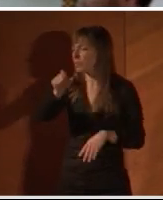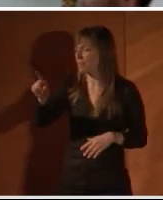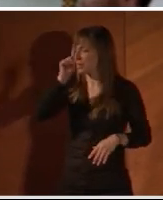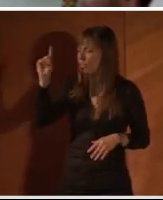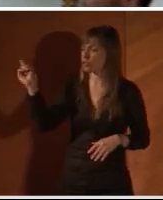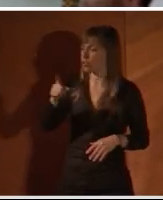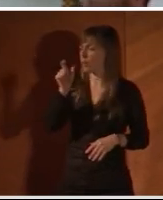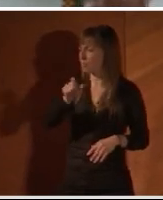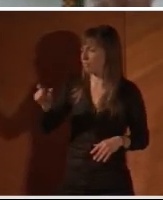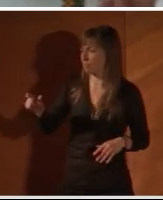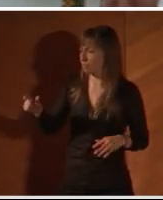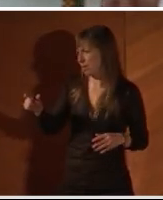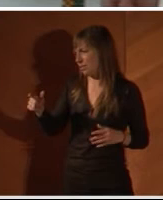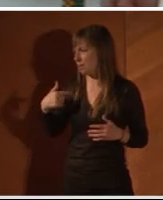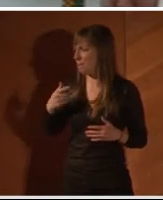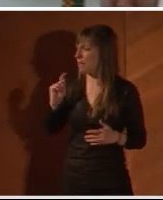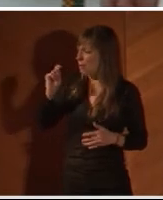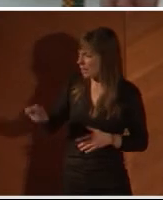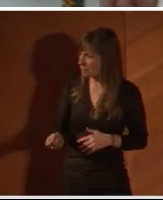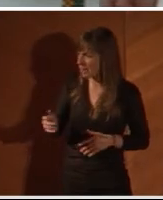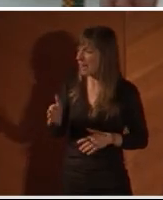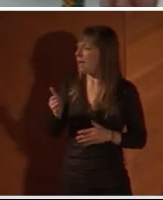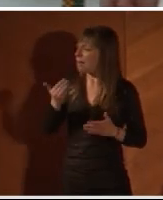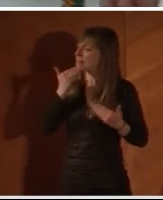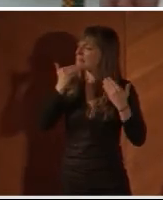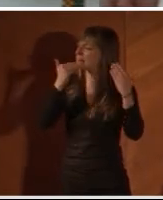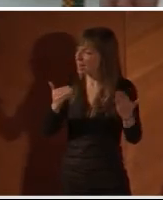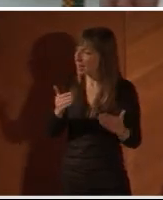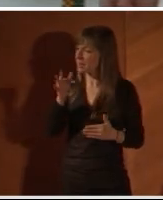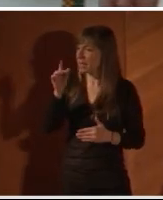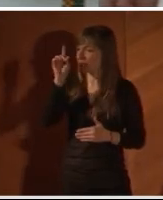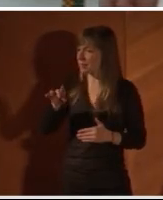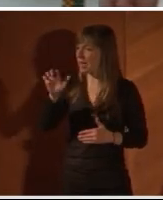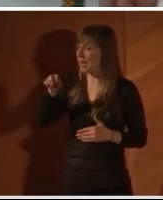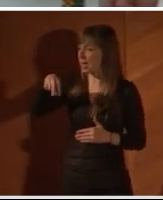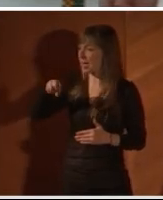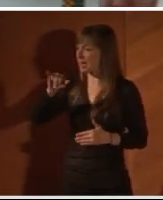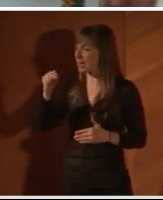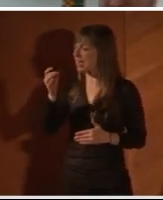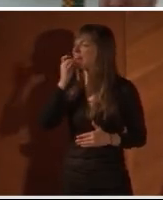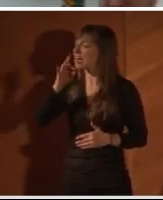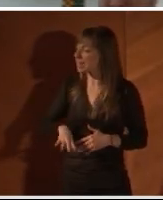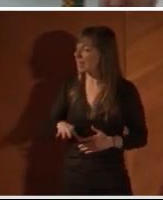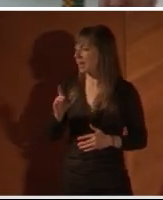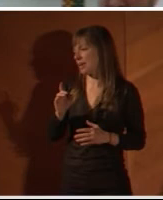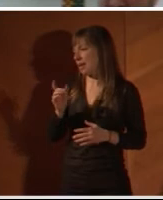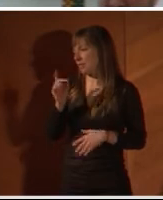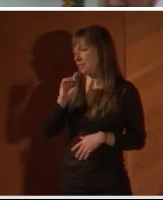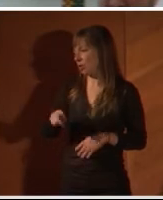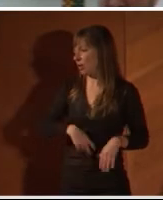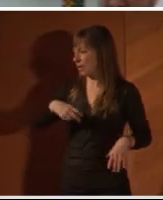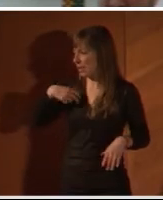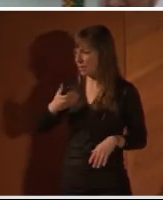Carmena, al concejal Pablo Soto de Participación Ciudadana y a Enrique Muguerza, que es el director general de Participación Ciudadana del Ayuntamiento de